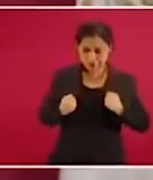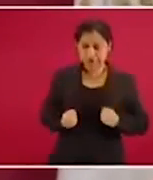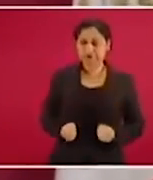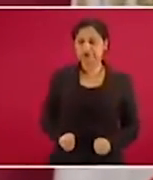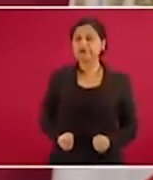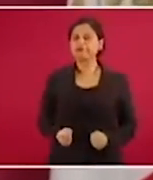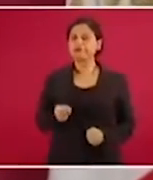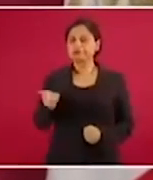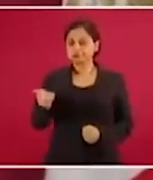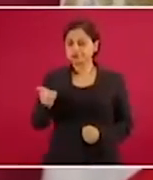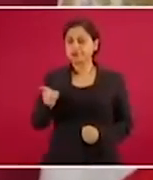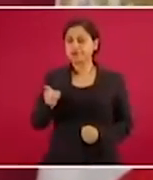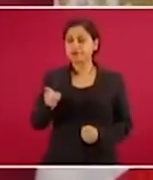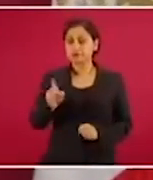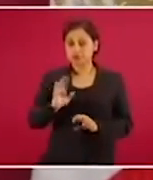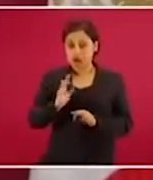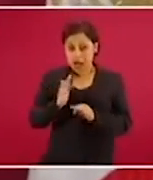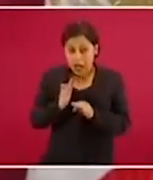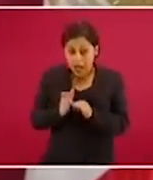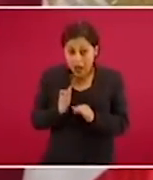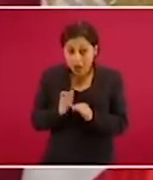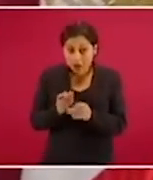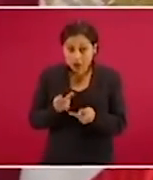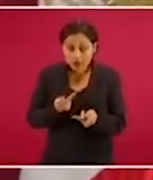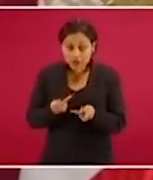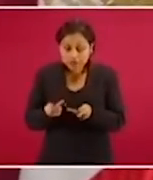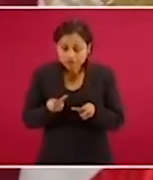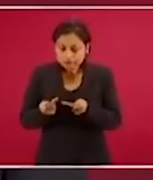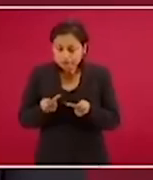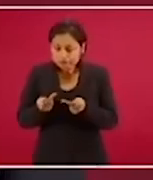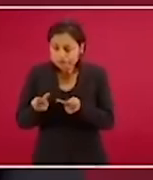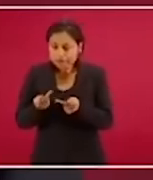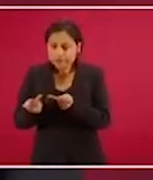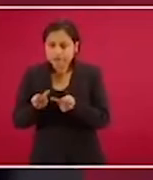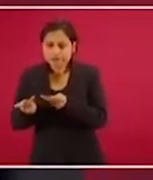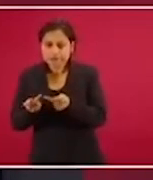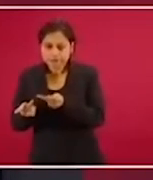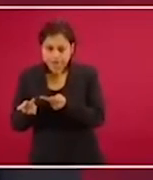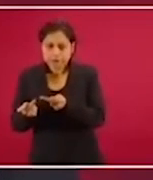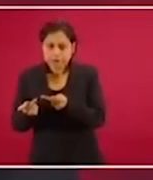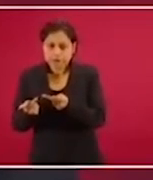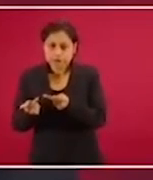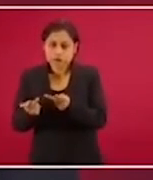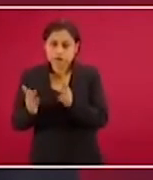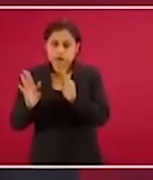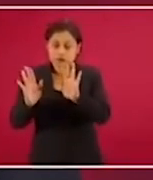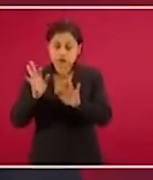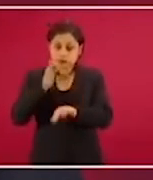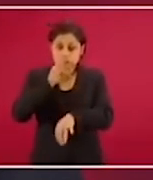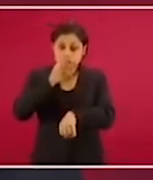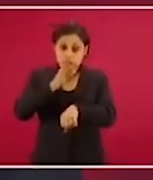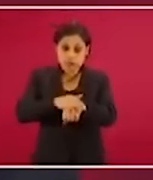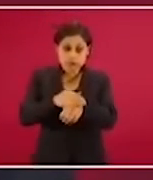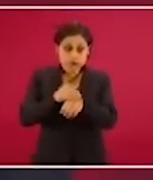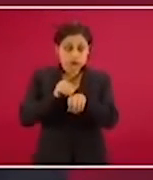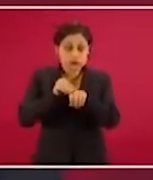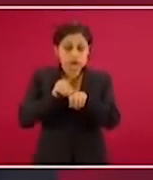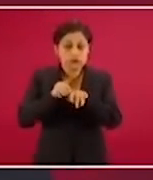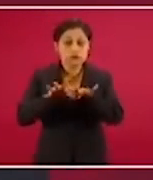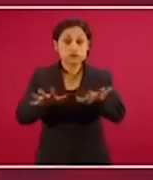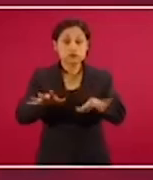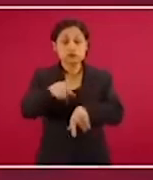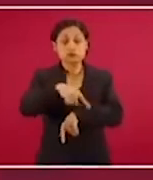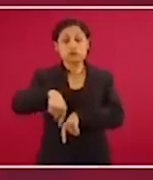actuando preparándonos que aprovechó también para comunicarle a la gente a todos no nos